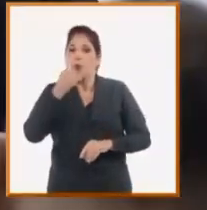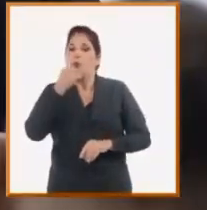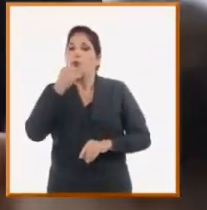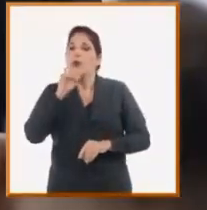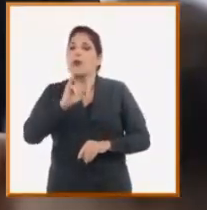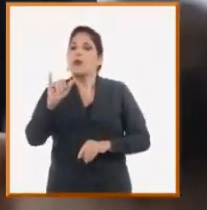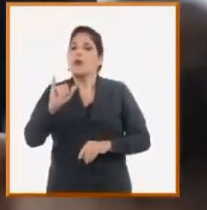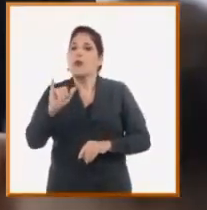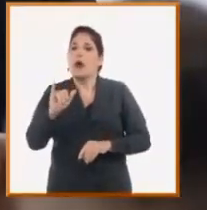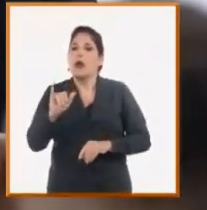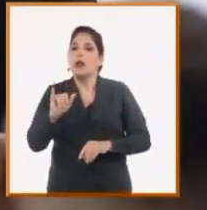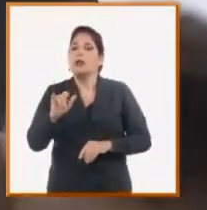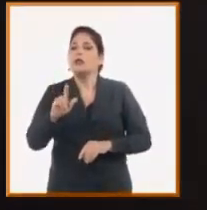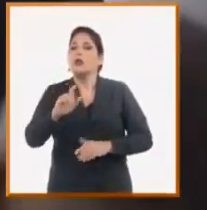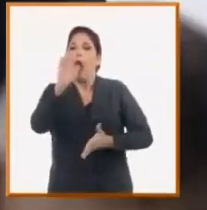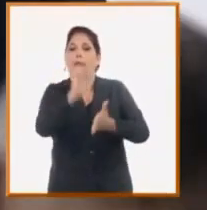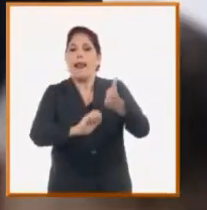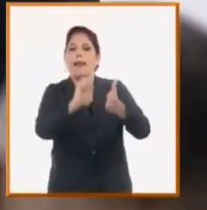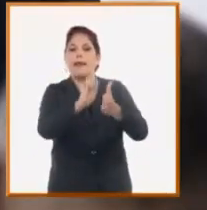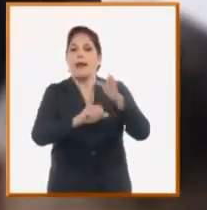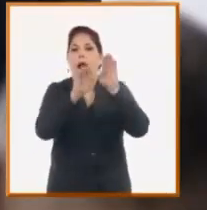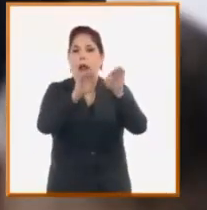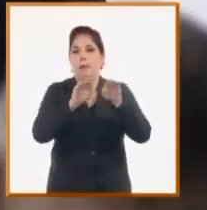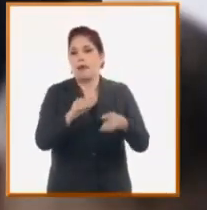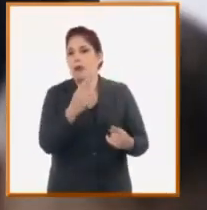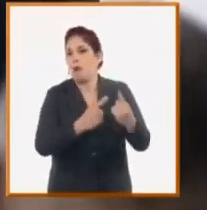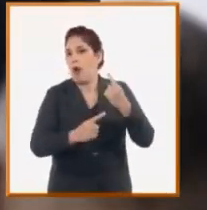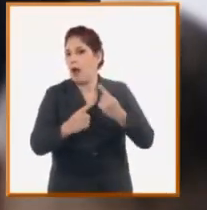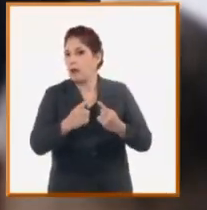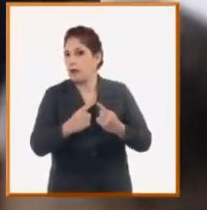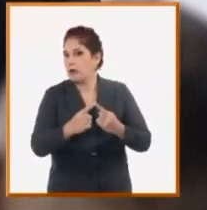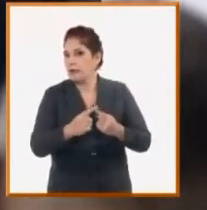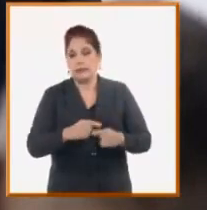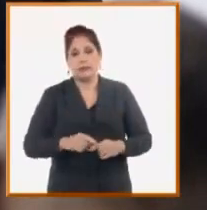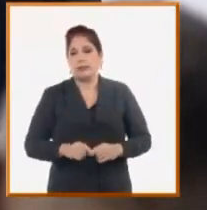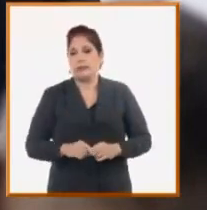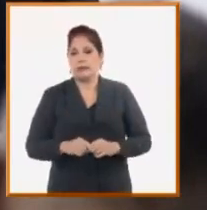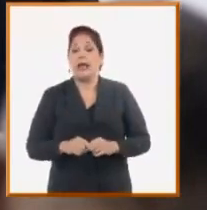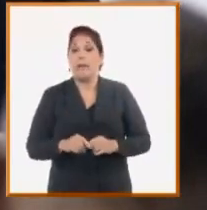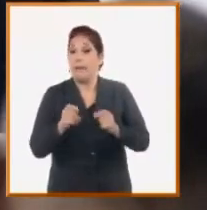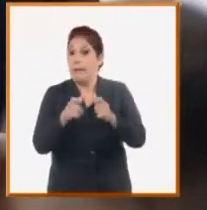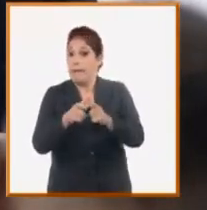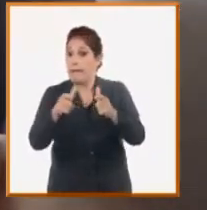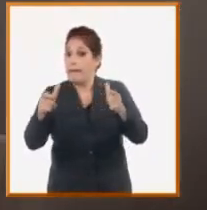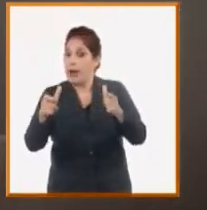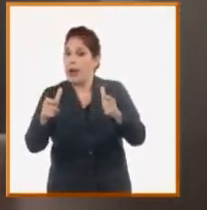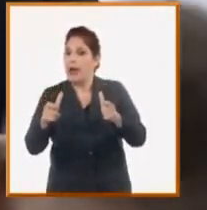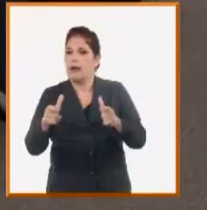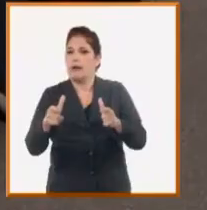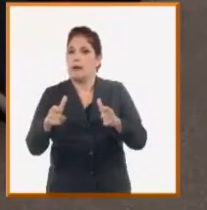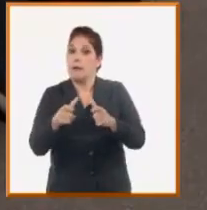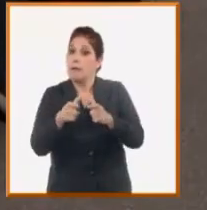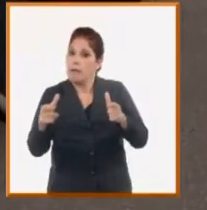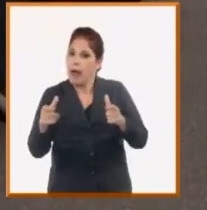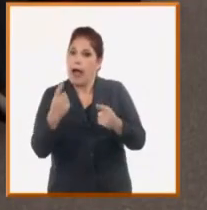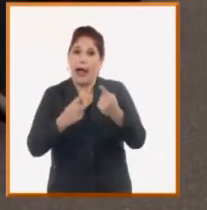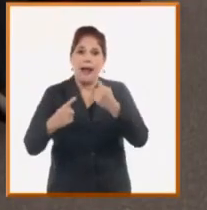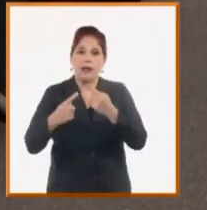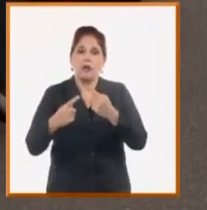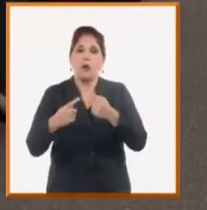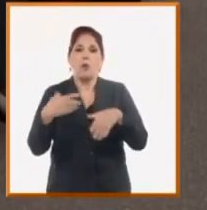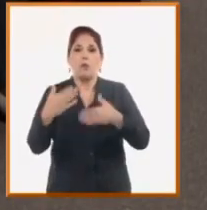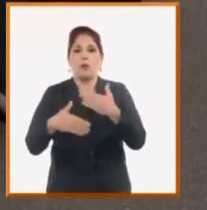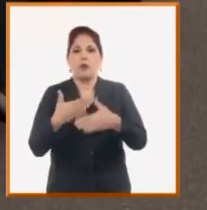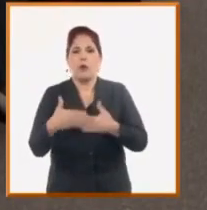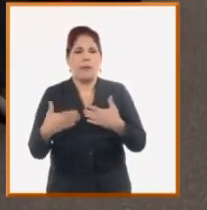que me arriendes el almacén. Es decir, la mayoría de las distorsiones parten por una debilidad a